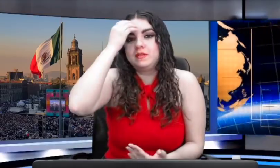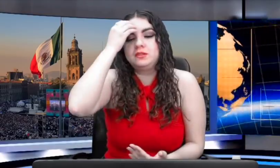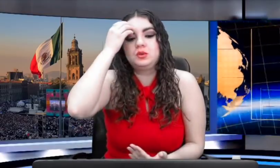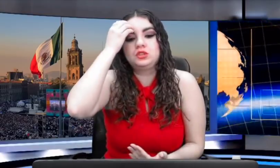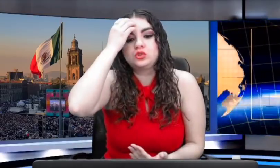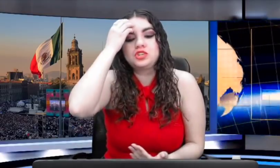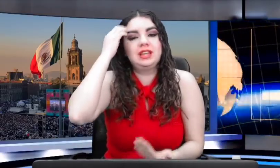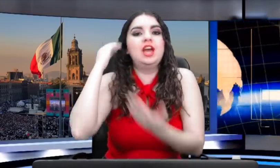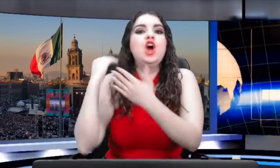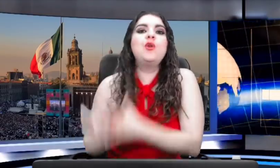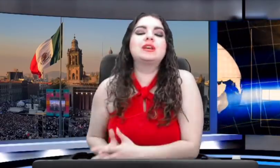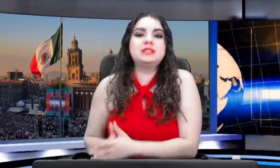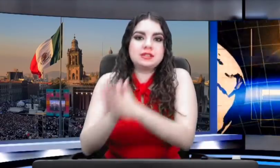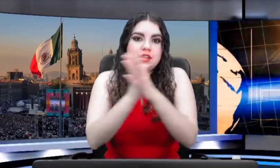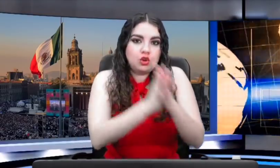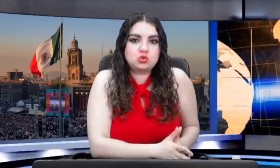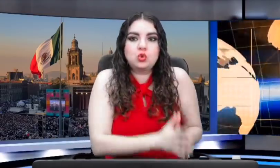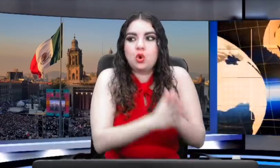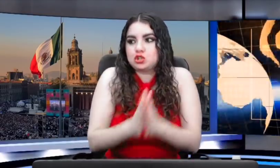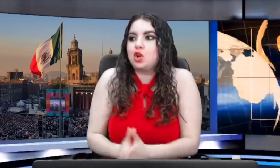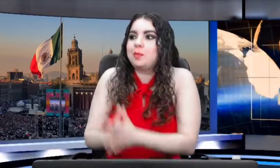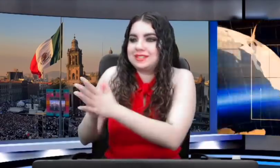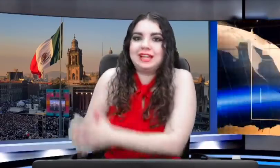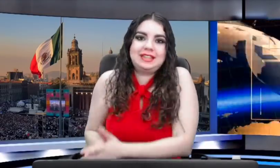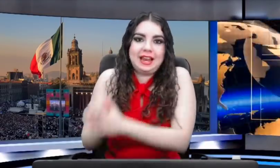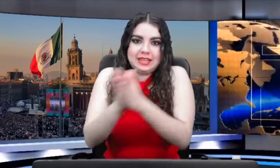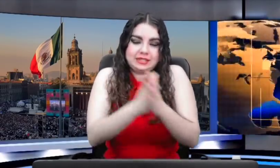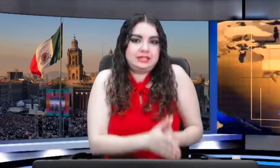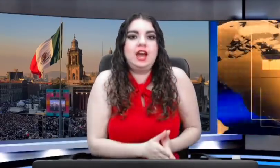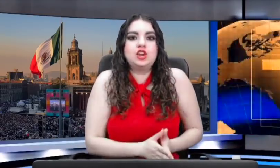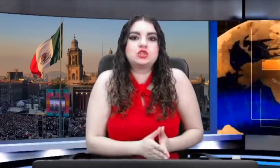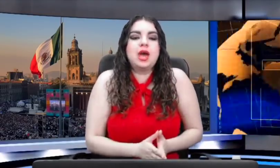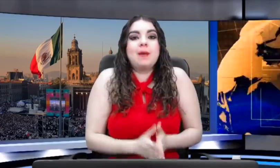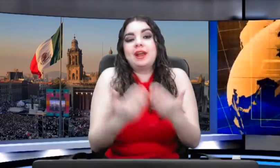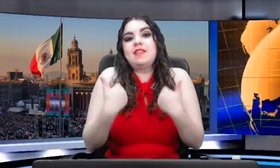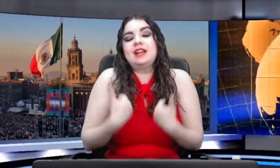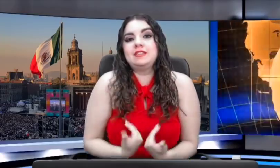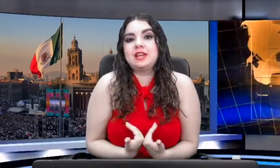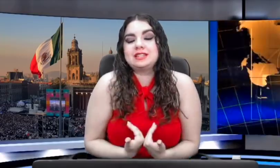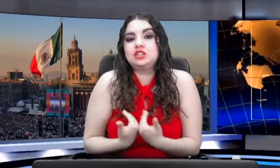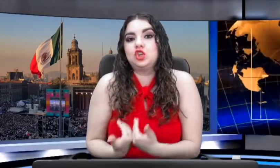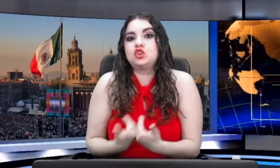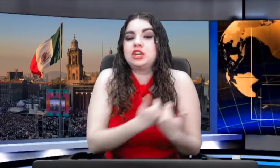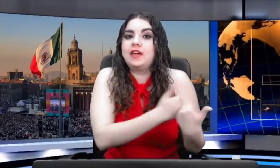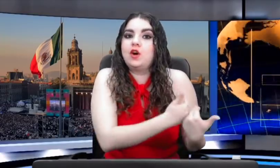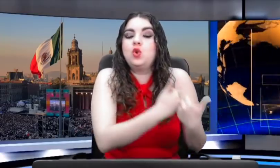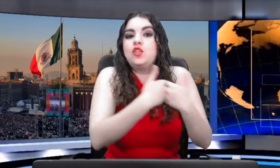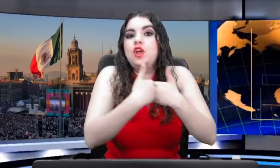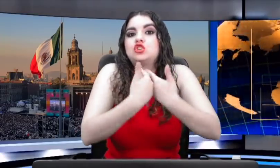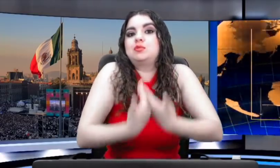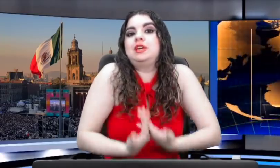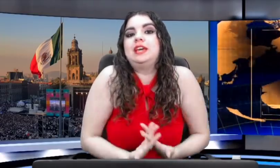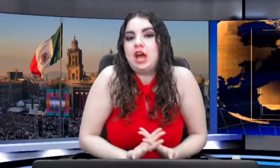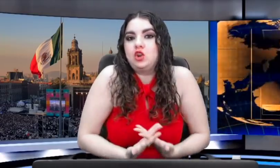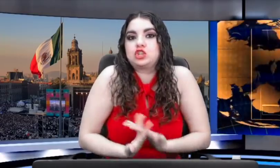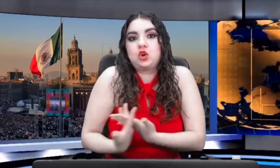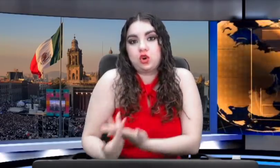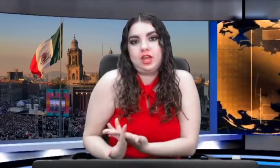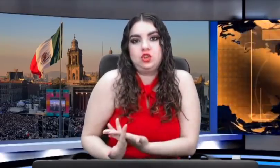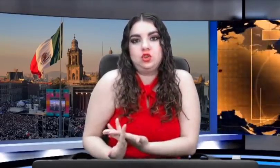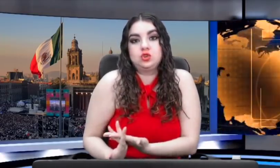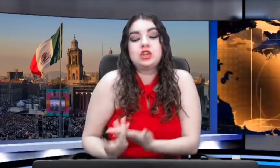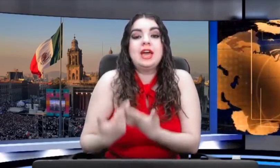aquí en Patria 24/7, no existen los Hugos López Gatell necesarios para andar detrás de todos y cada uno de los